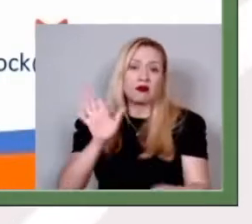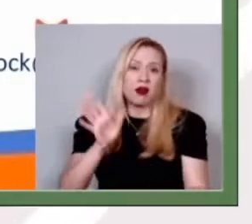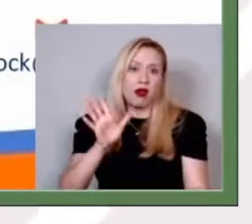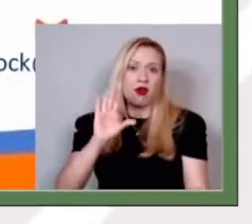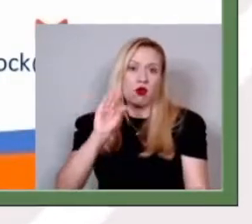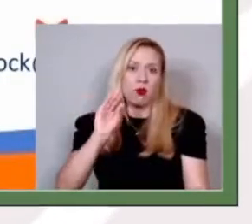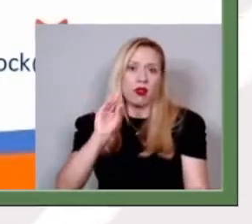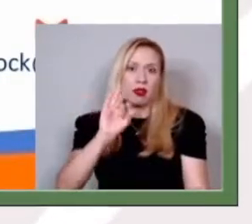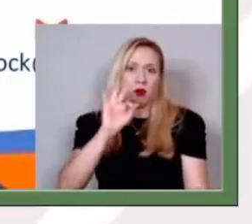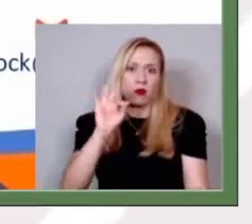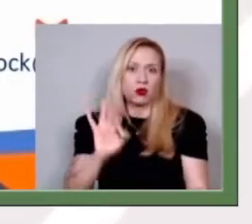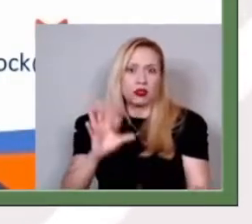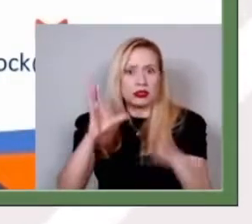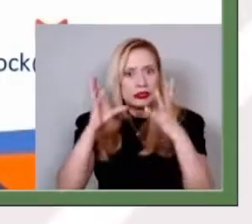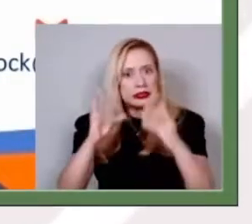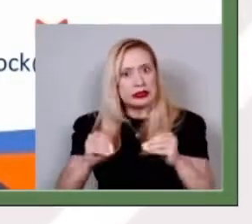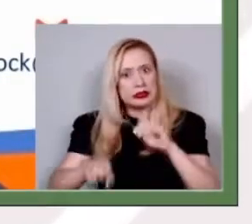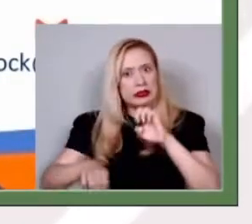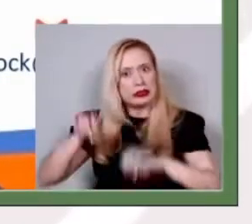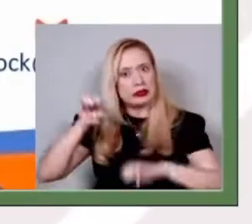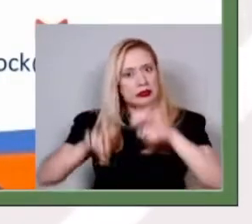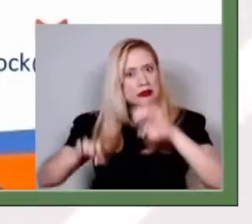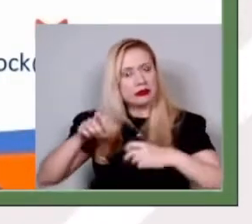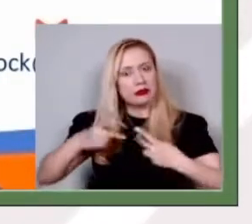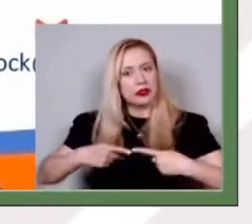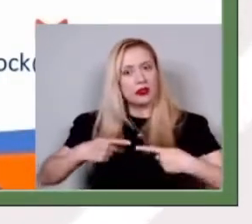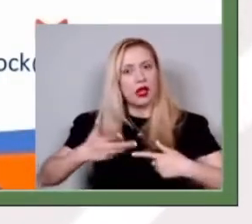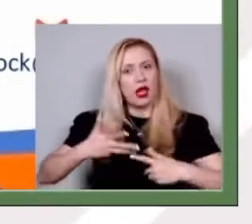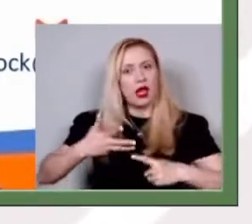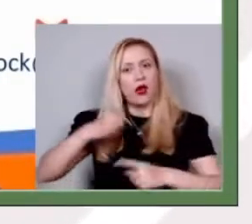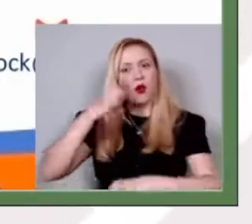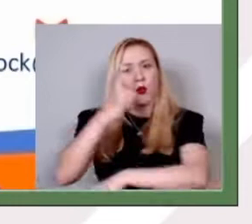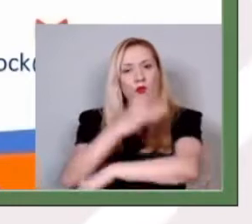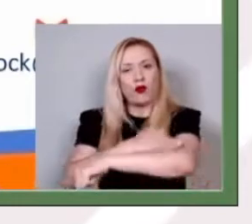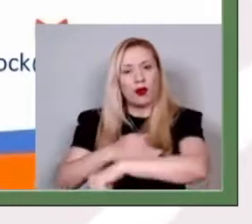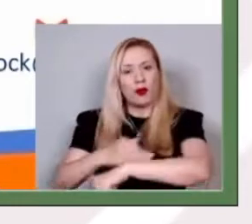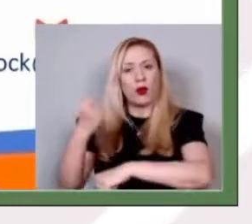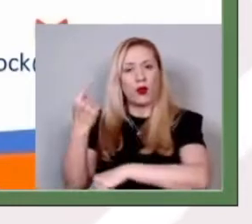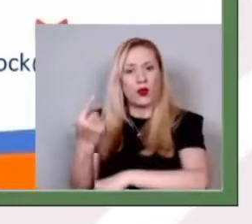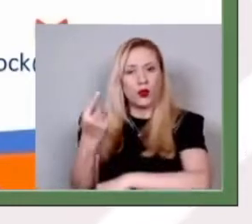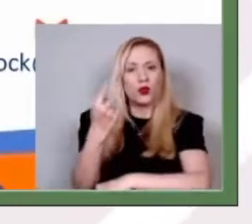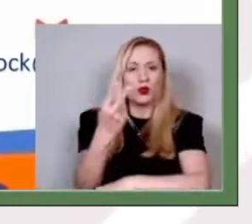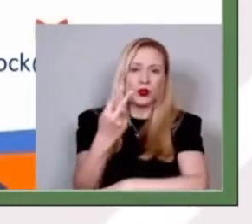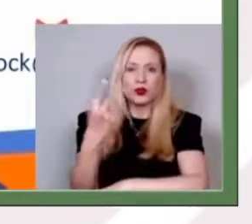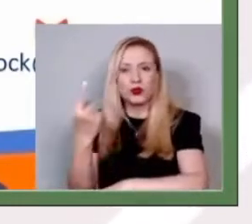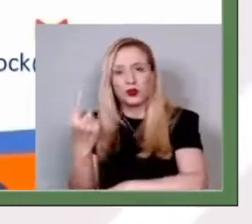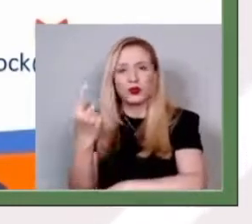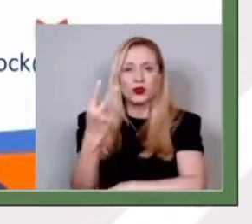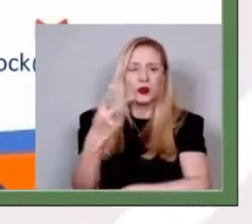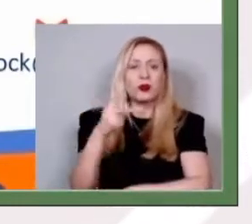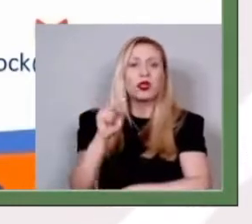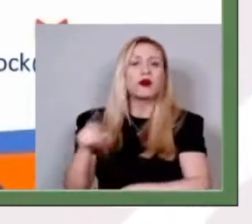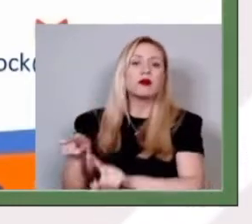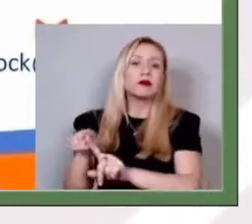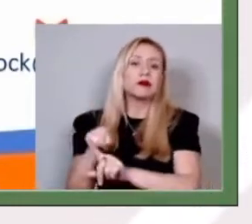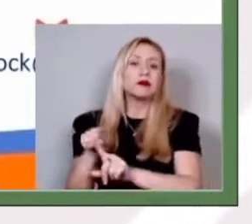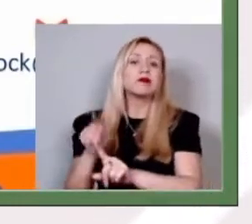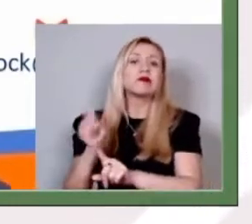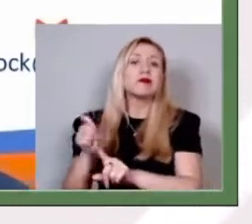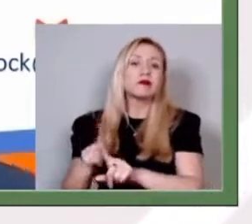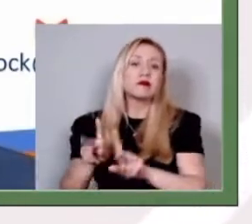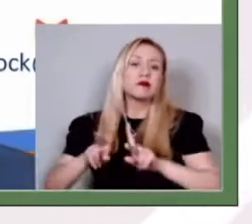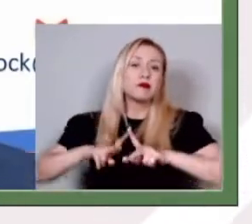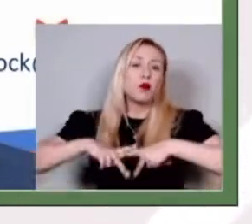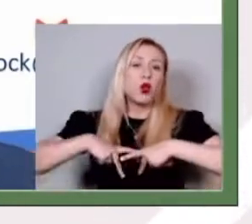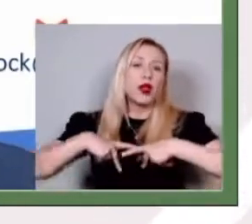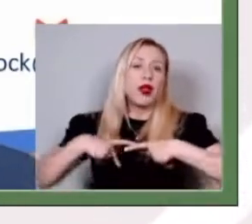hogares mexicanos, al ser esta una población vulnerable, pero vulnerable por